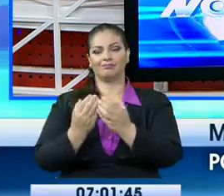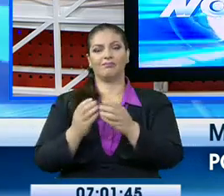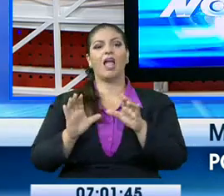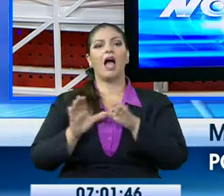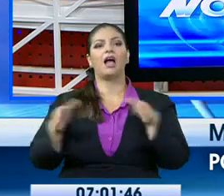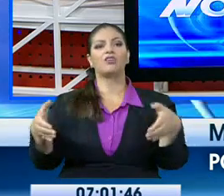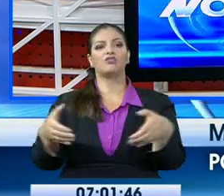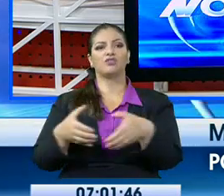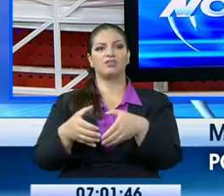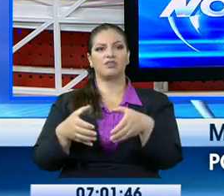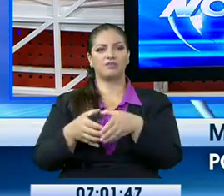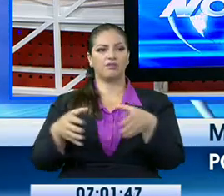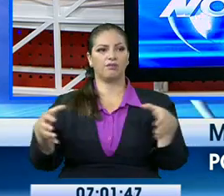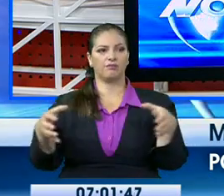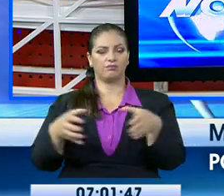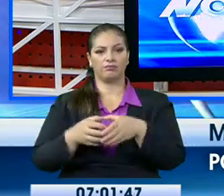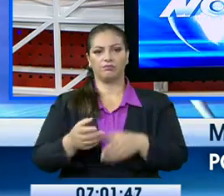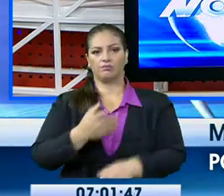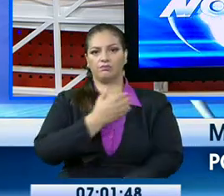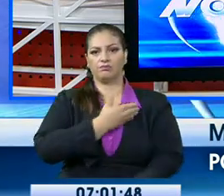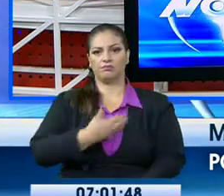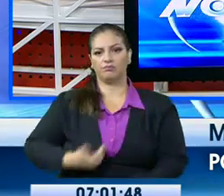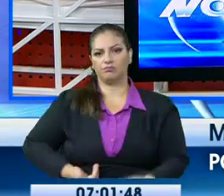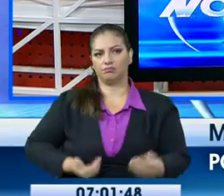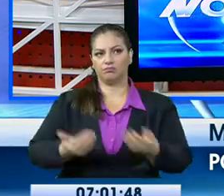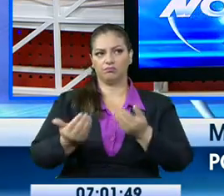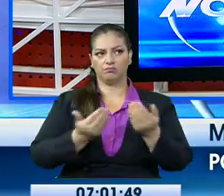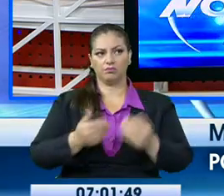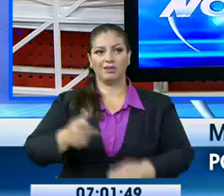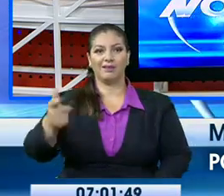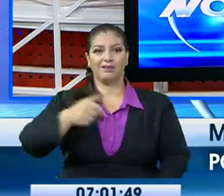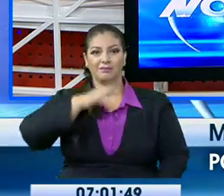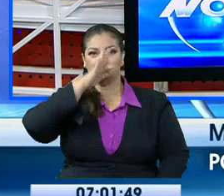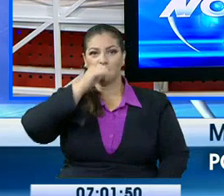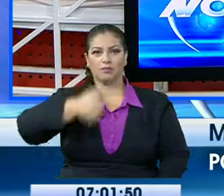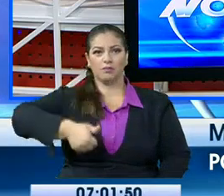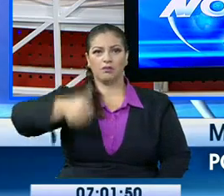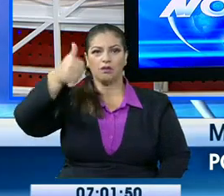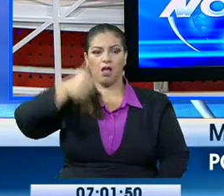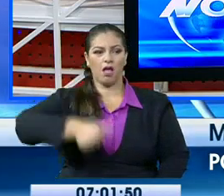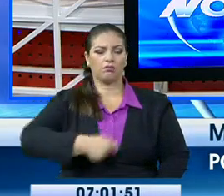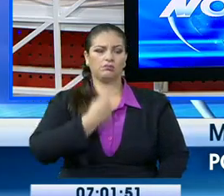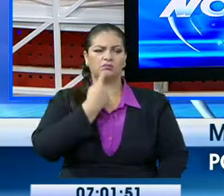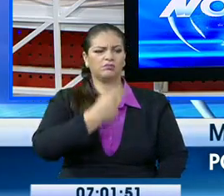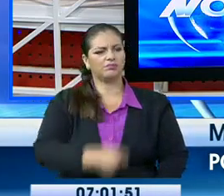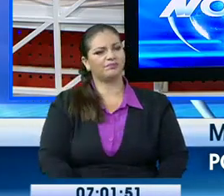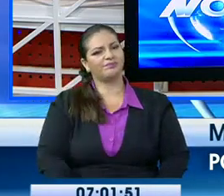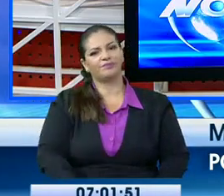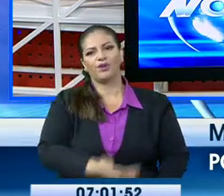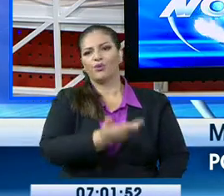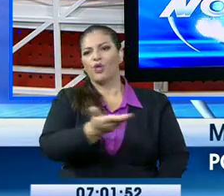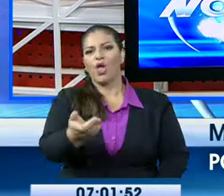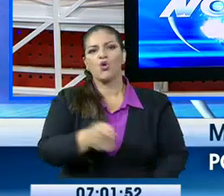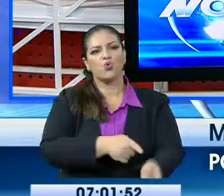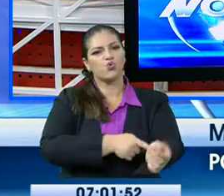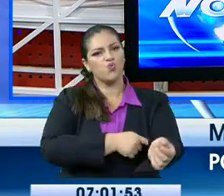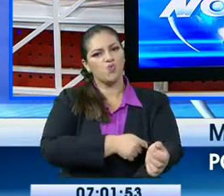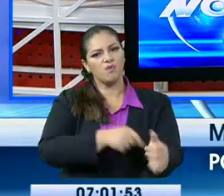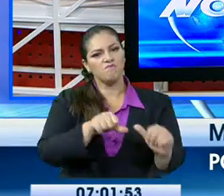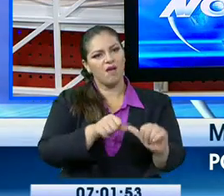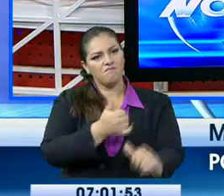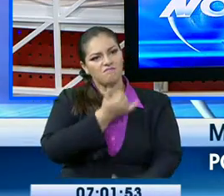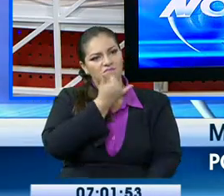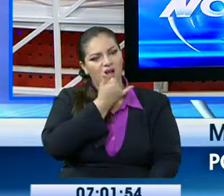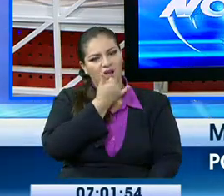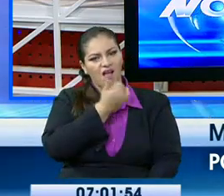sí estoy de acuerdo con lo que dijo el general Alama. Olvidémonos de que, porque yo quiero entrar a mi casa, la calle tiene que llegar a la puerta de mi casa, porque